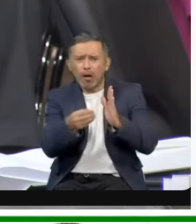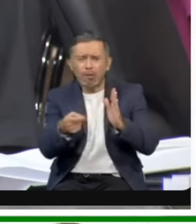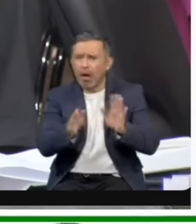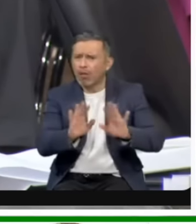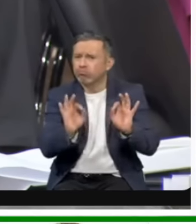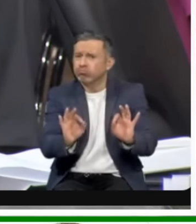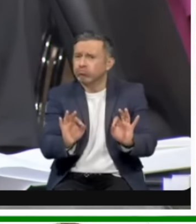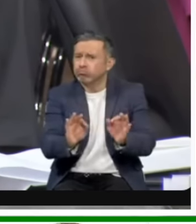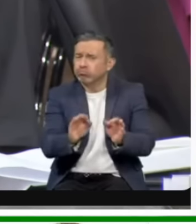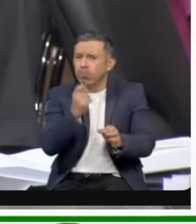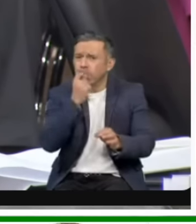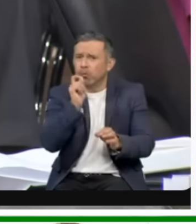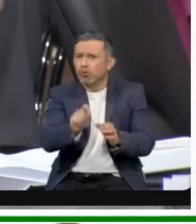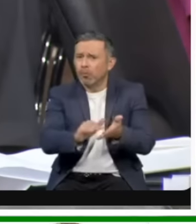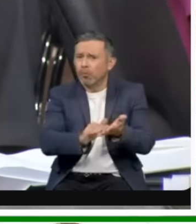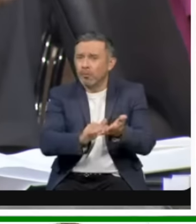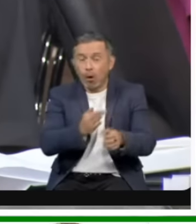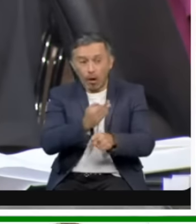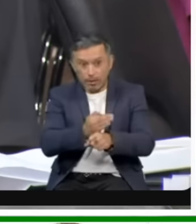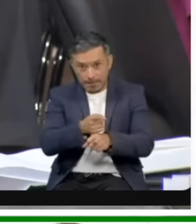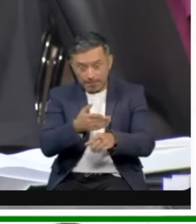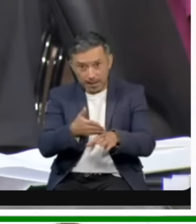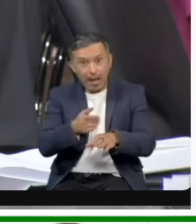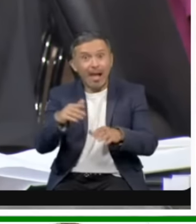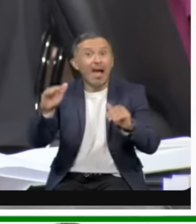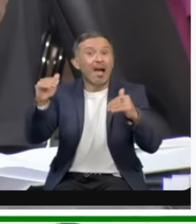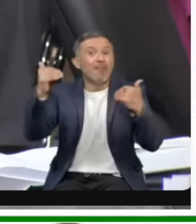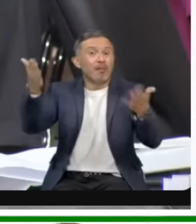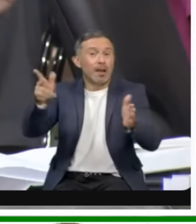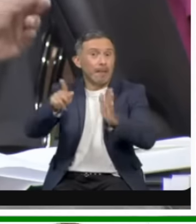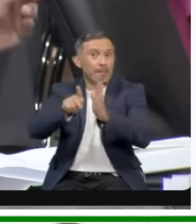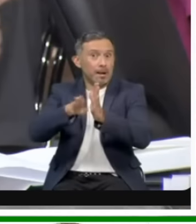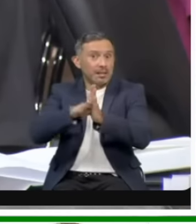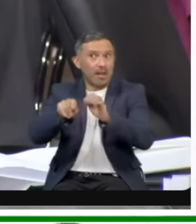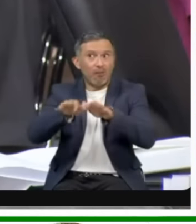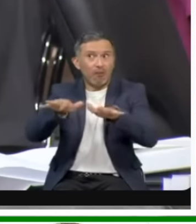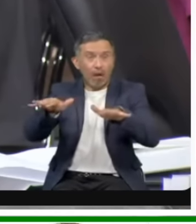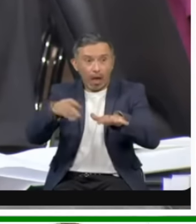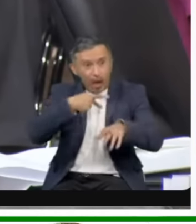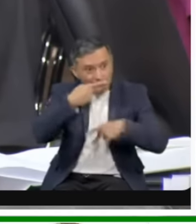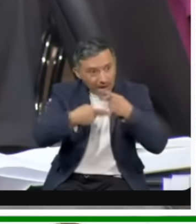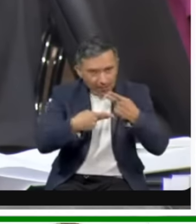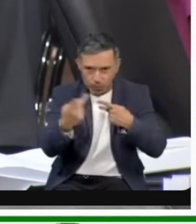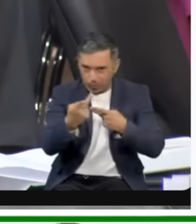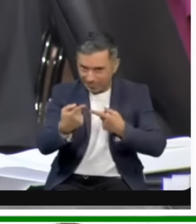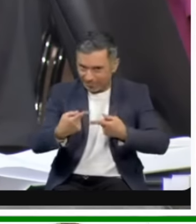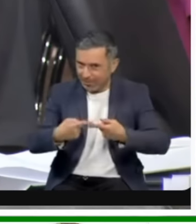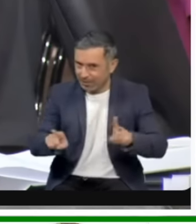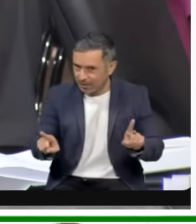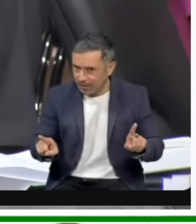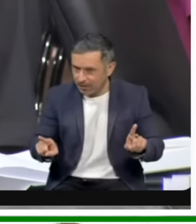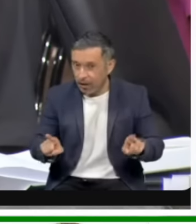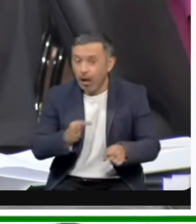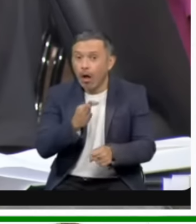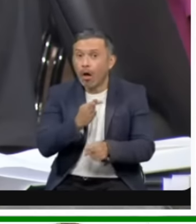consecuencia lo que aquí se ha dicho y no lo que se dijo en la prensa que fue otra cosa sino lo que aquí se ha dicho